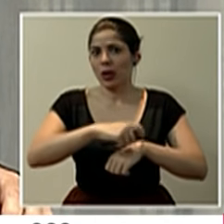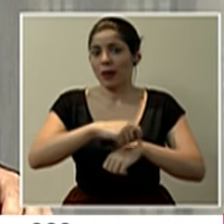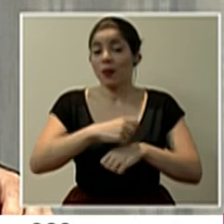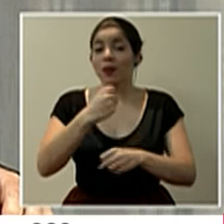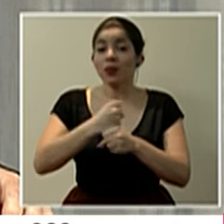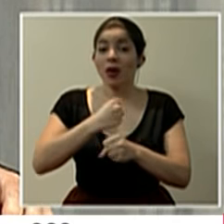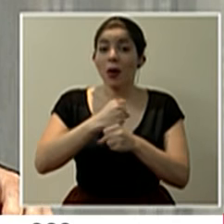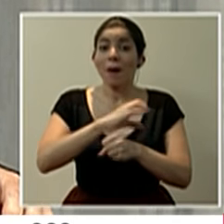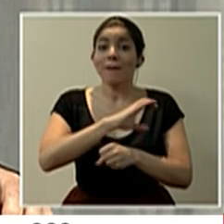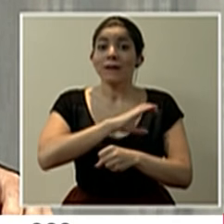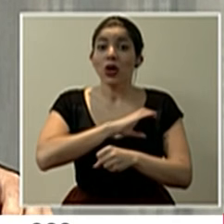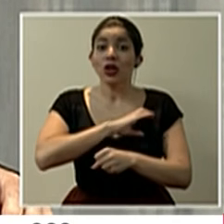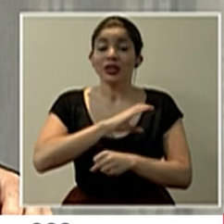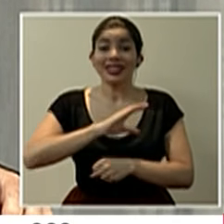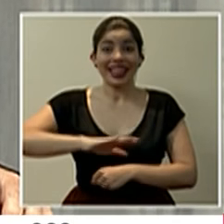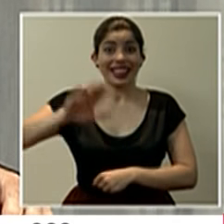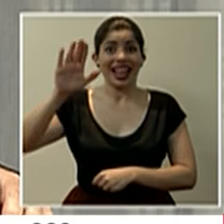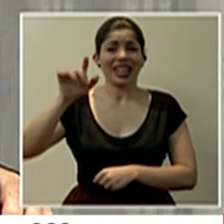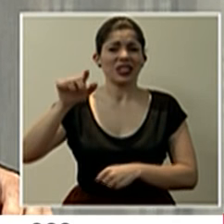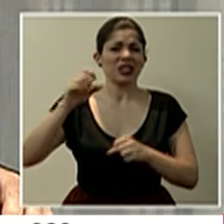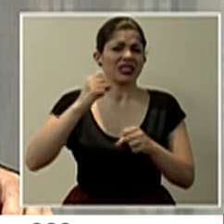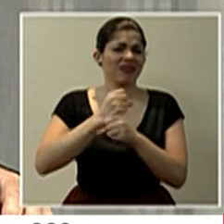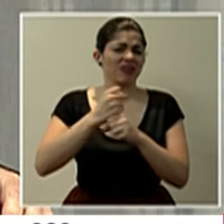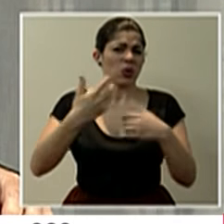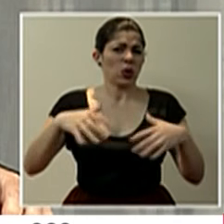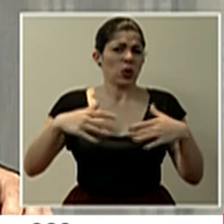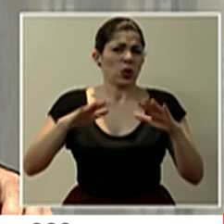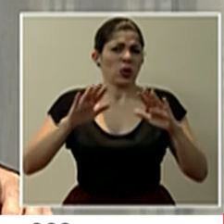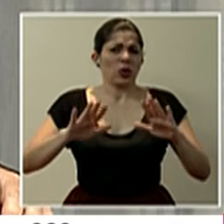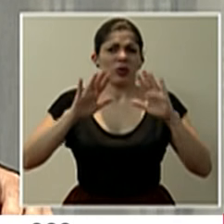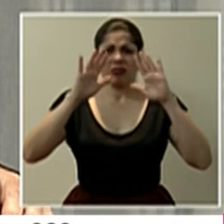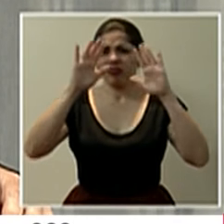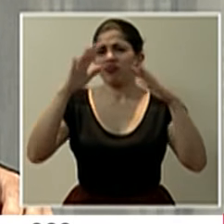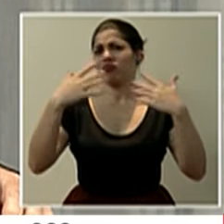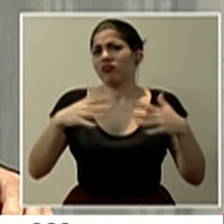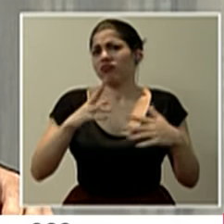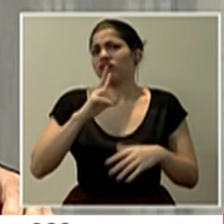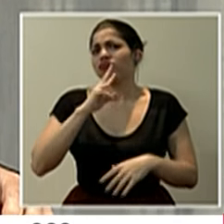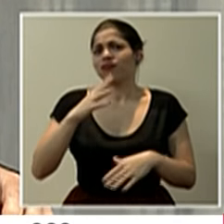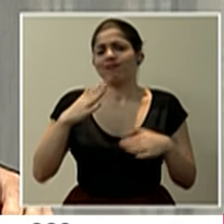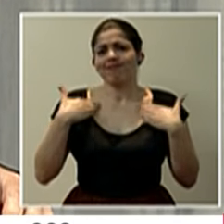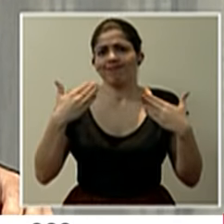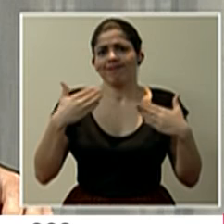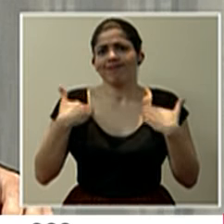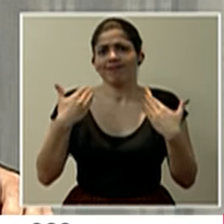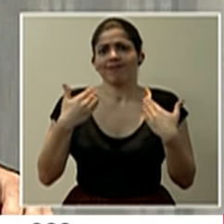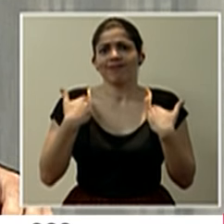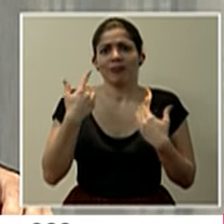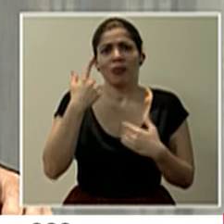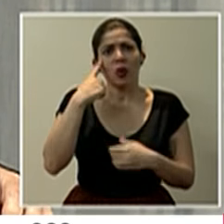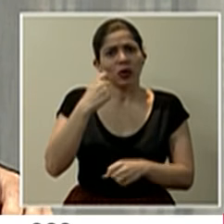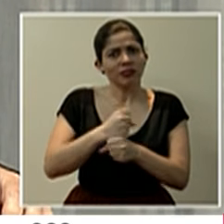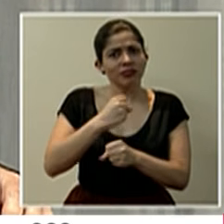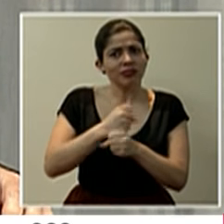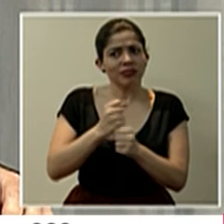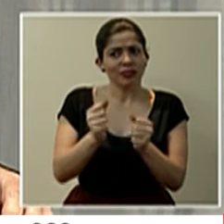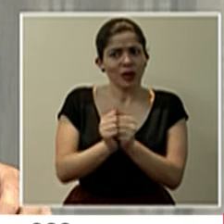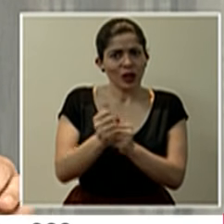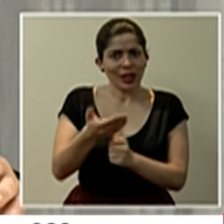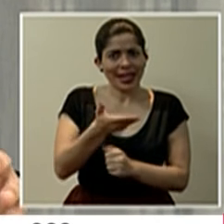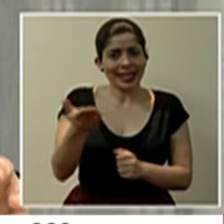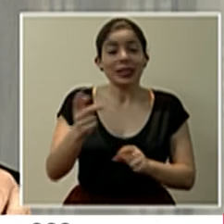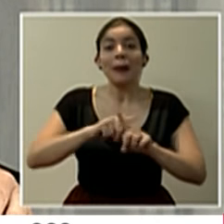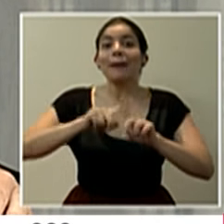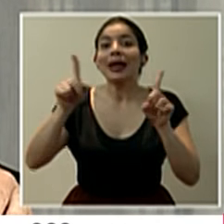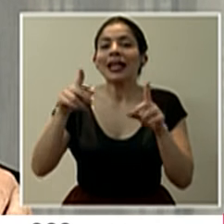hecho la Policía de Tránsito ha sido extraordinario, extraordinario. Realmente estamos muy complacidos de trabajar con ellos,